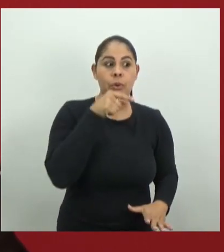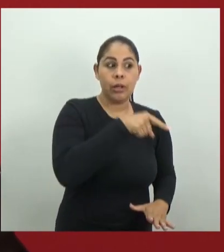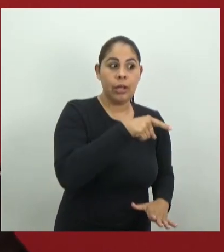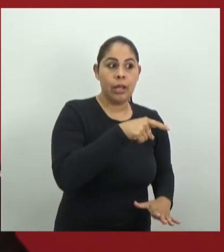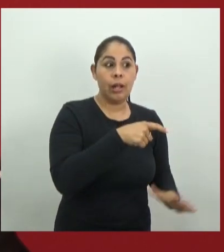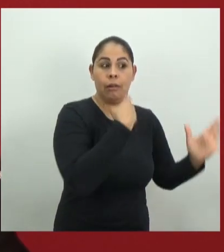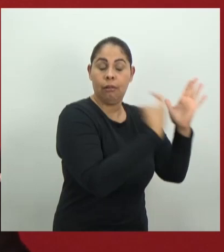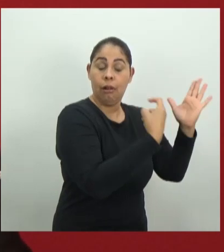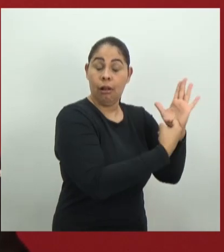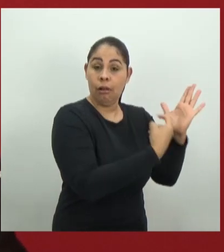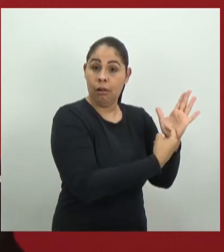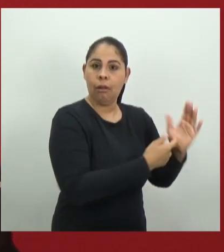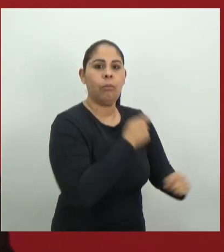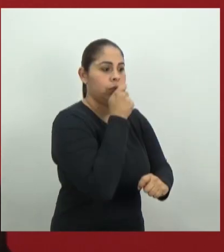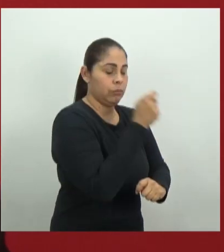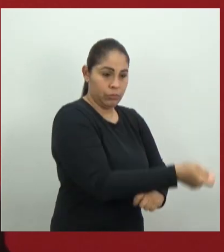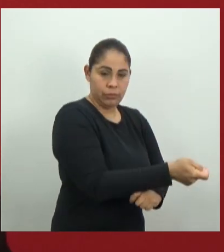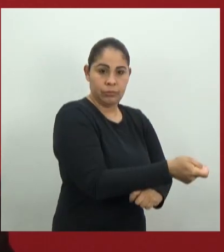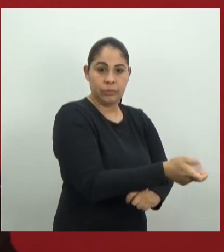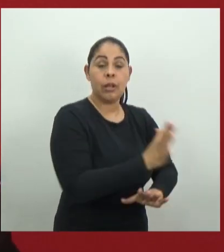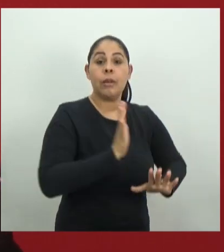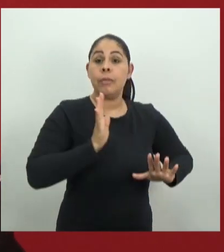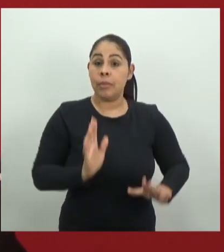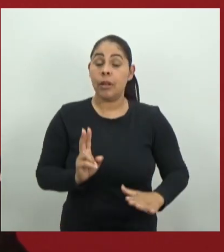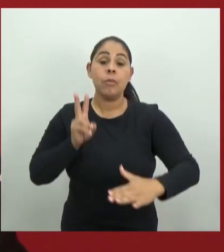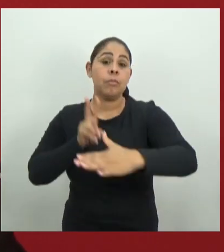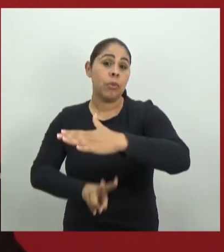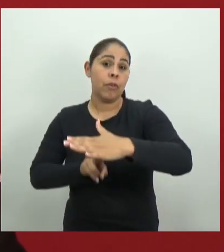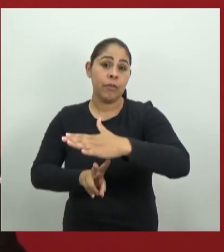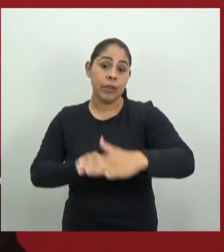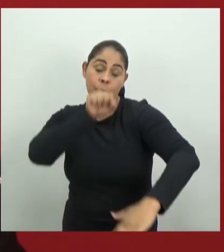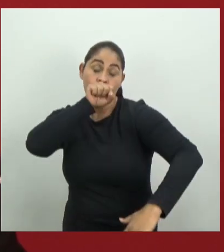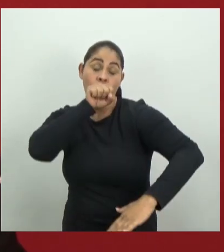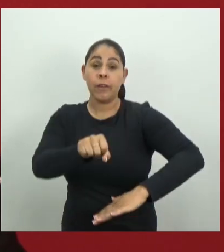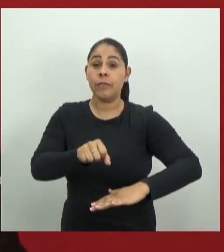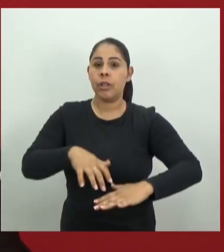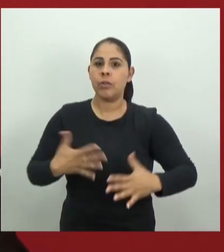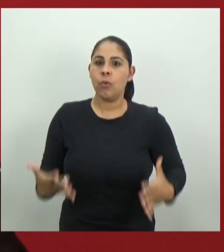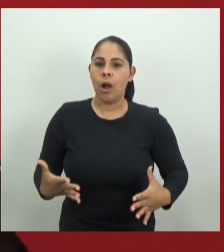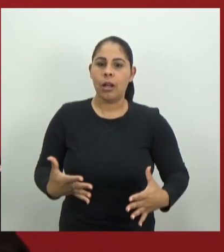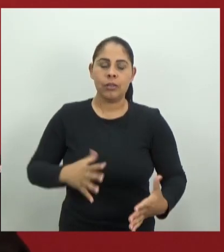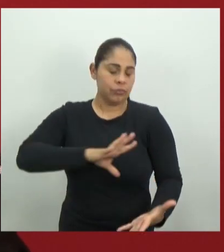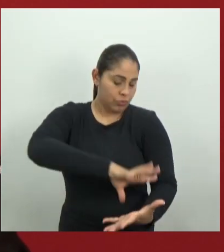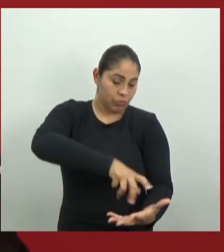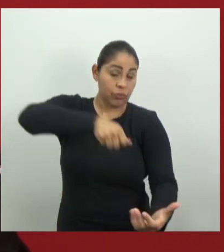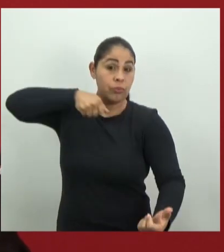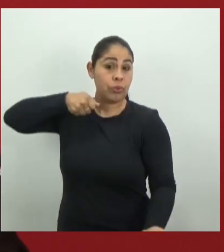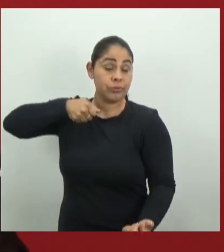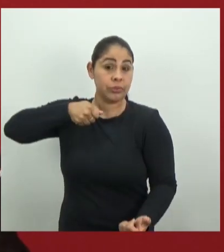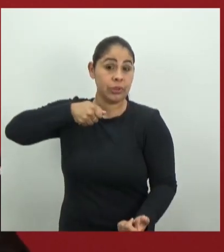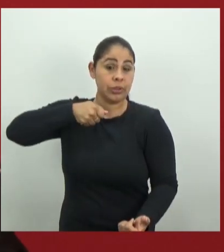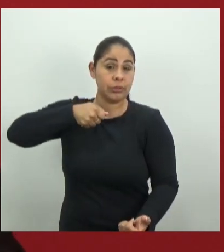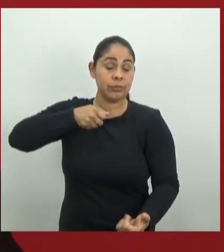Pero el profeta favorito entre los judíos es Elías, aunque Eliseo, su